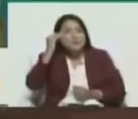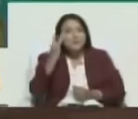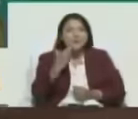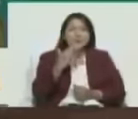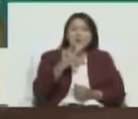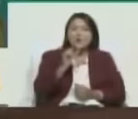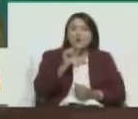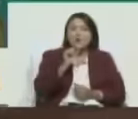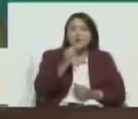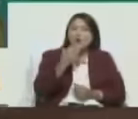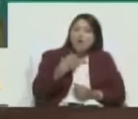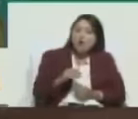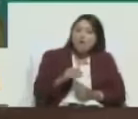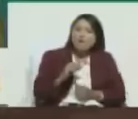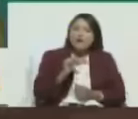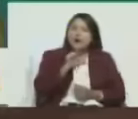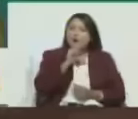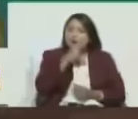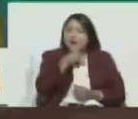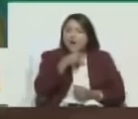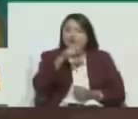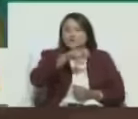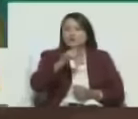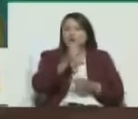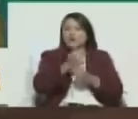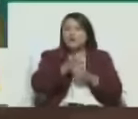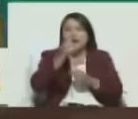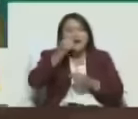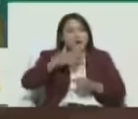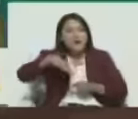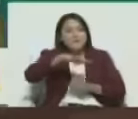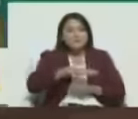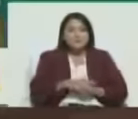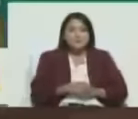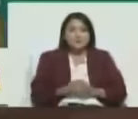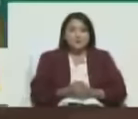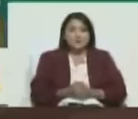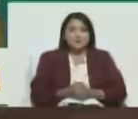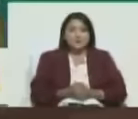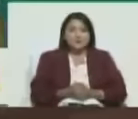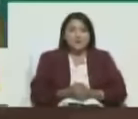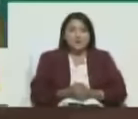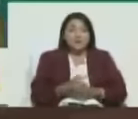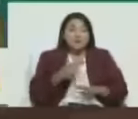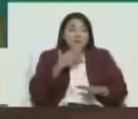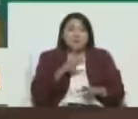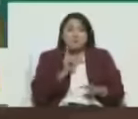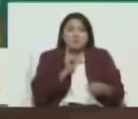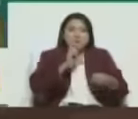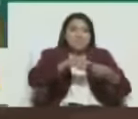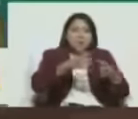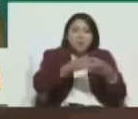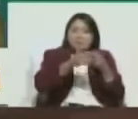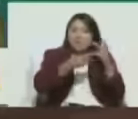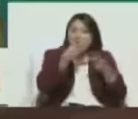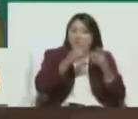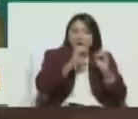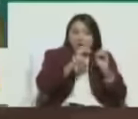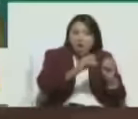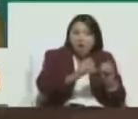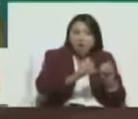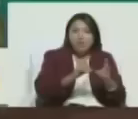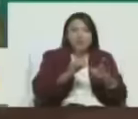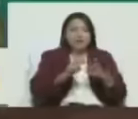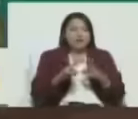o ese campesino que no es parte de ninguna estructura orgánica. No es de un partido, no es de un movimiento, no es de